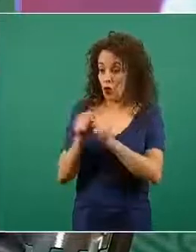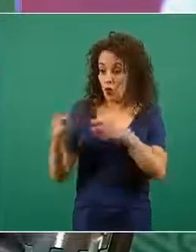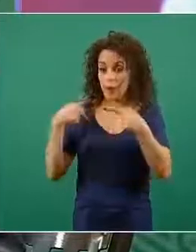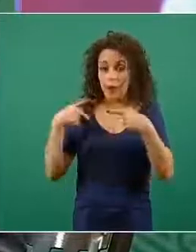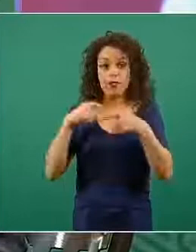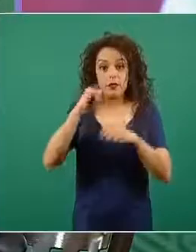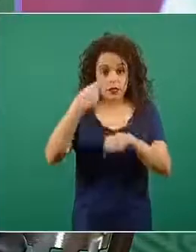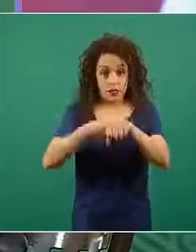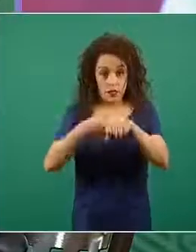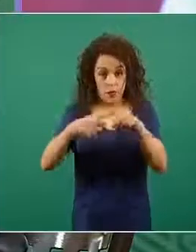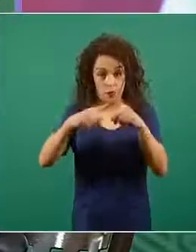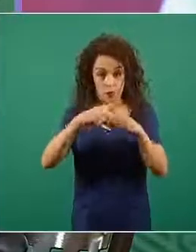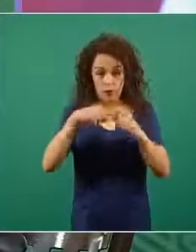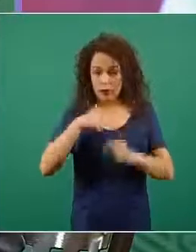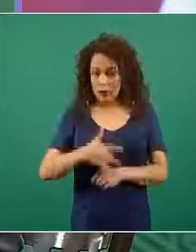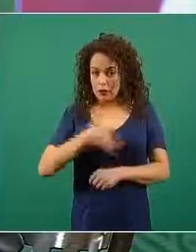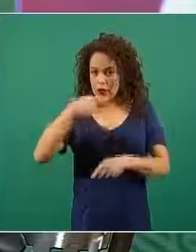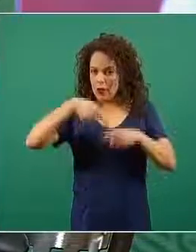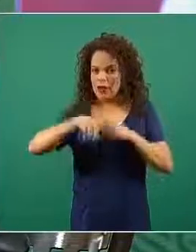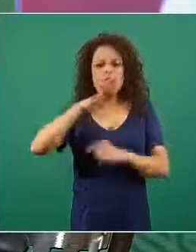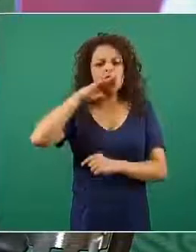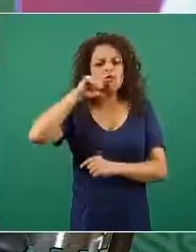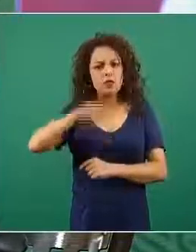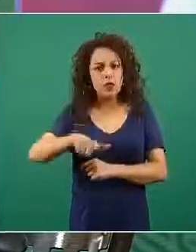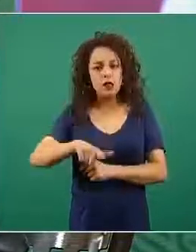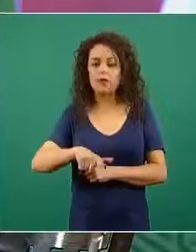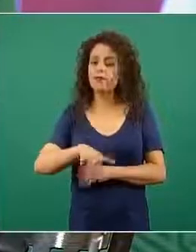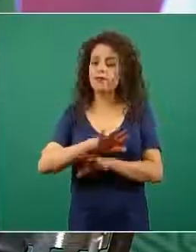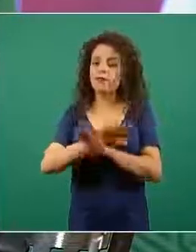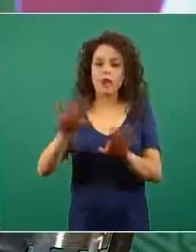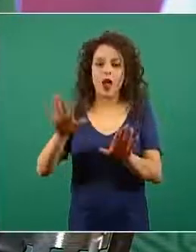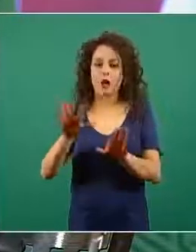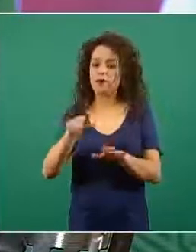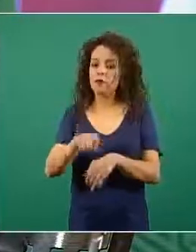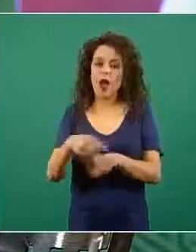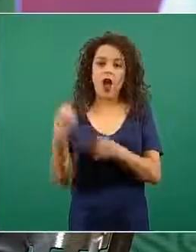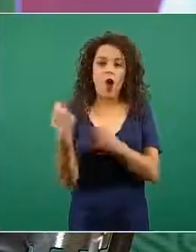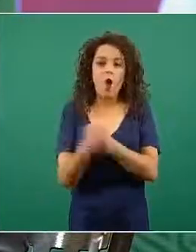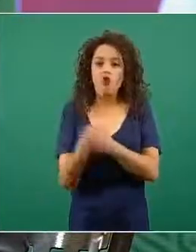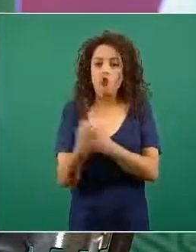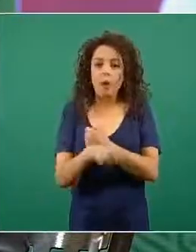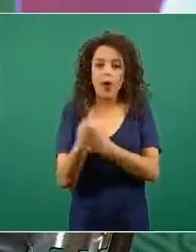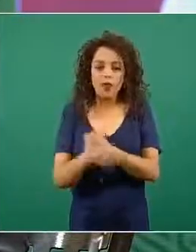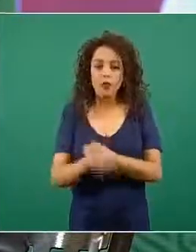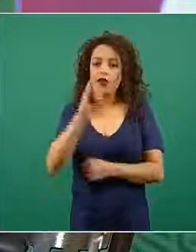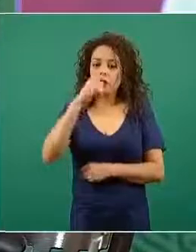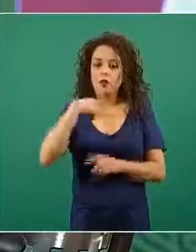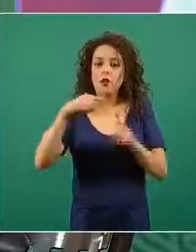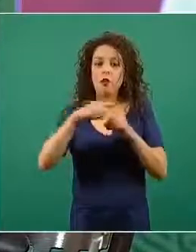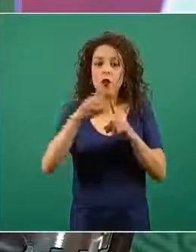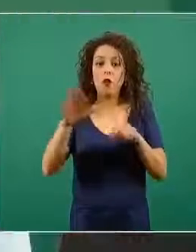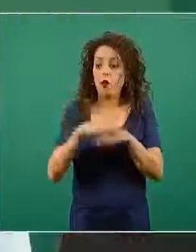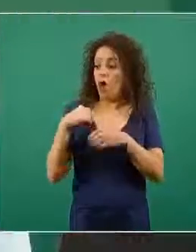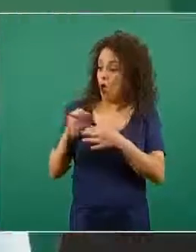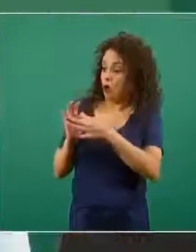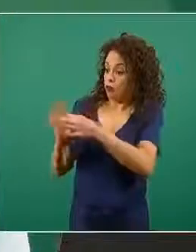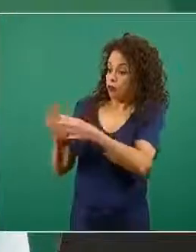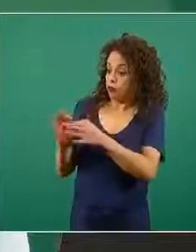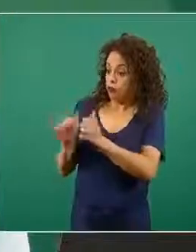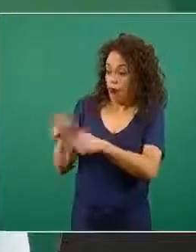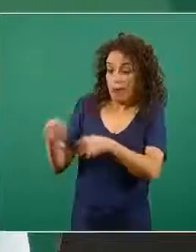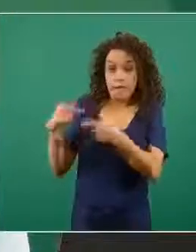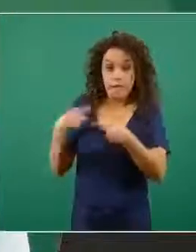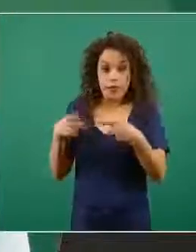positivo y comienzo con síntomas, automáticamente soy un caso positivo por asociación epidemiológica. Si de cualquier